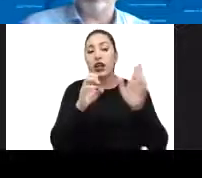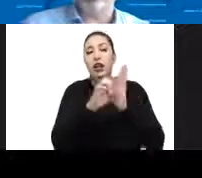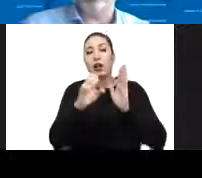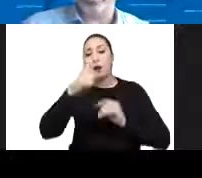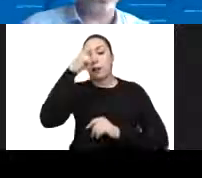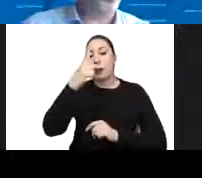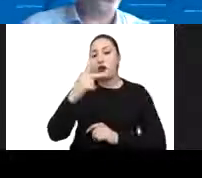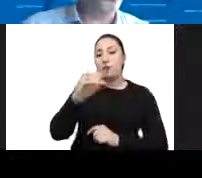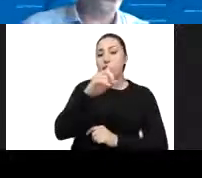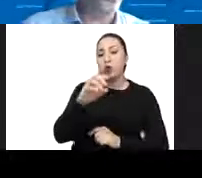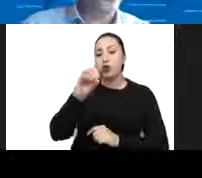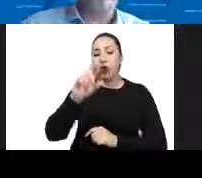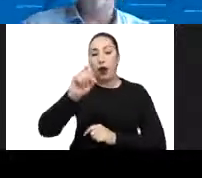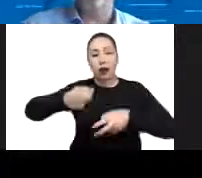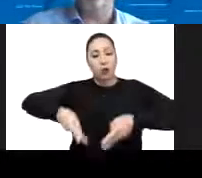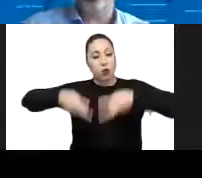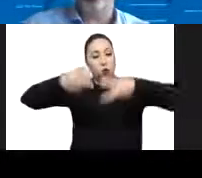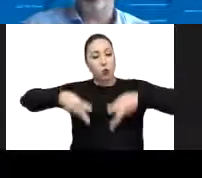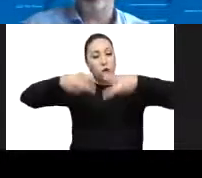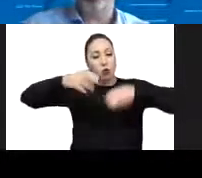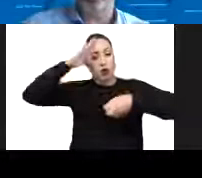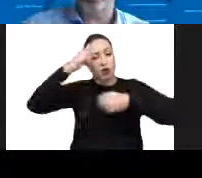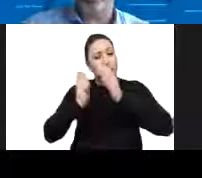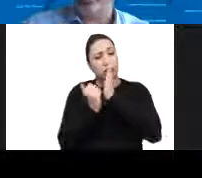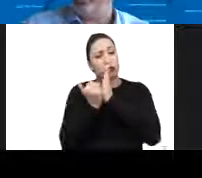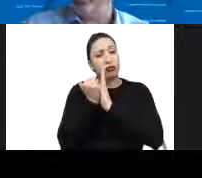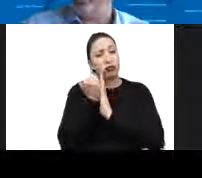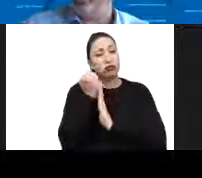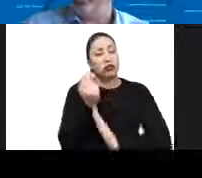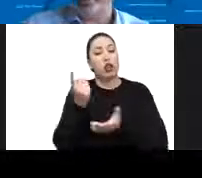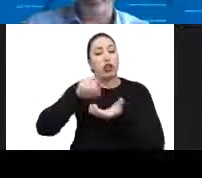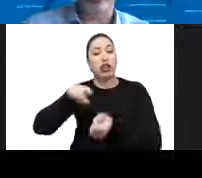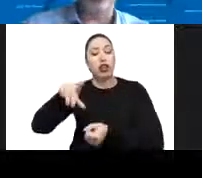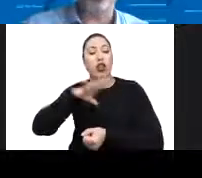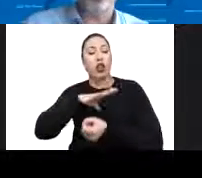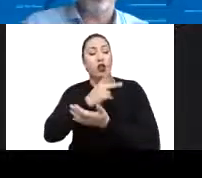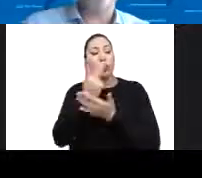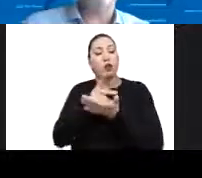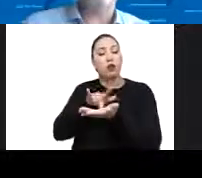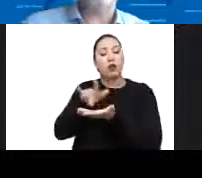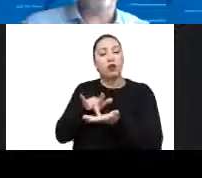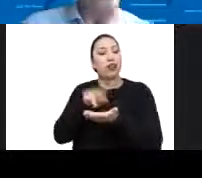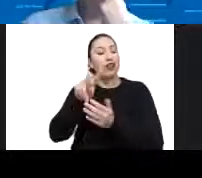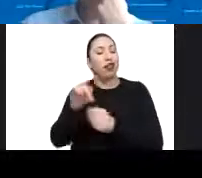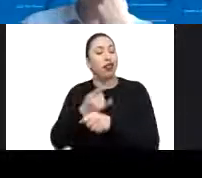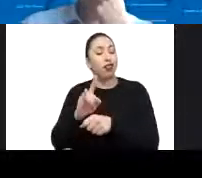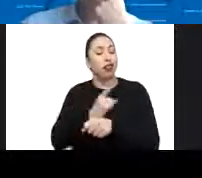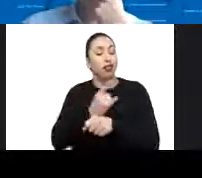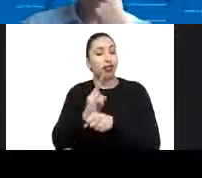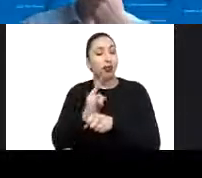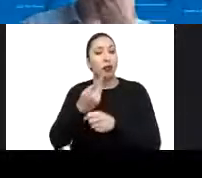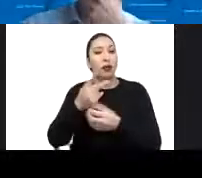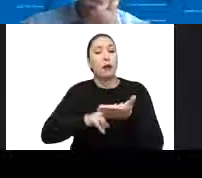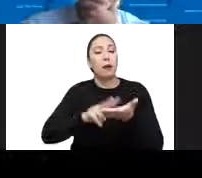estamos sobreexplotando el recurso, eso es un subsidio implícito que tiene una externalidad negativa. ¿Y cuál es el costo de esa inacción?